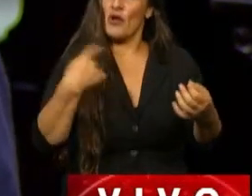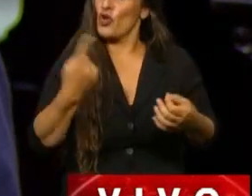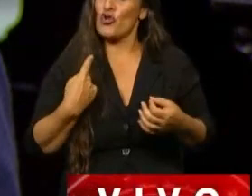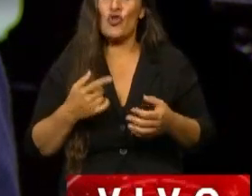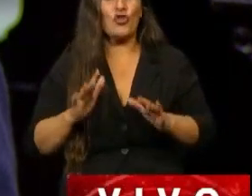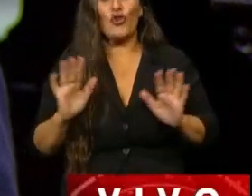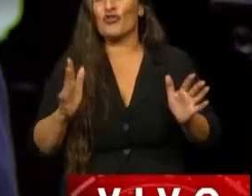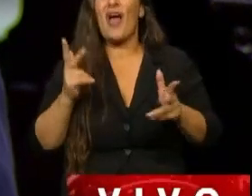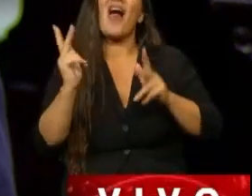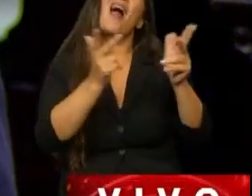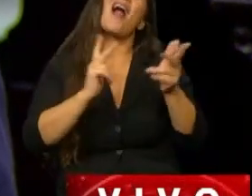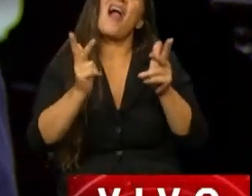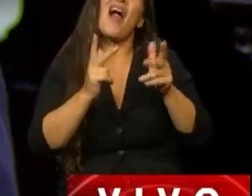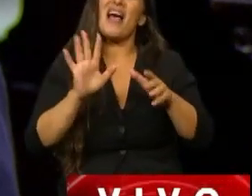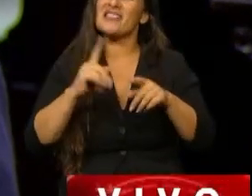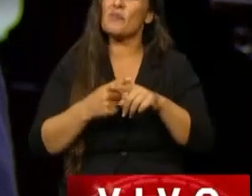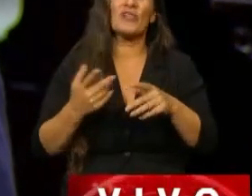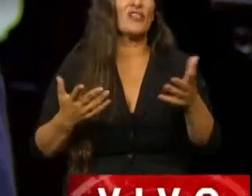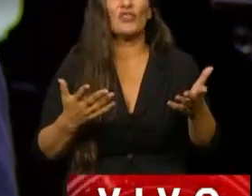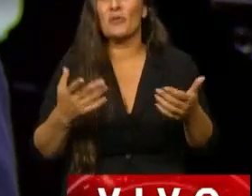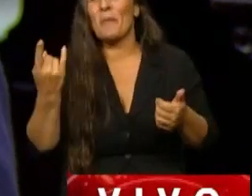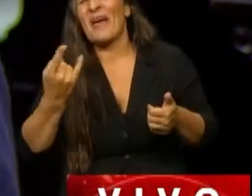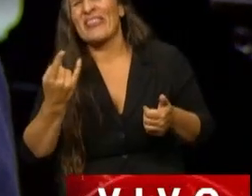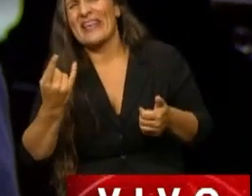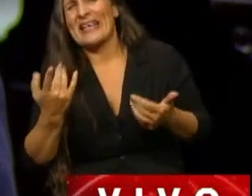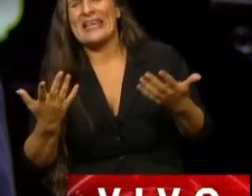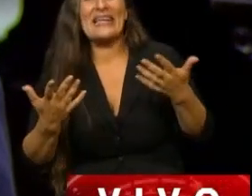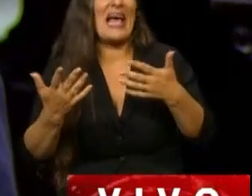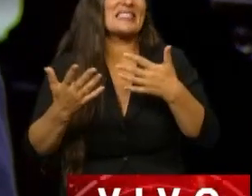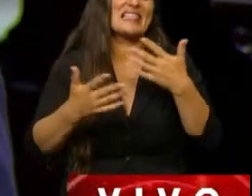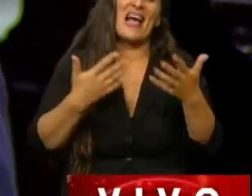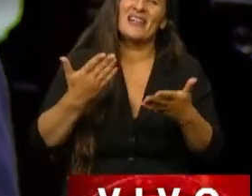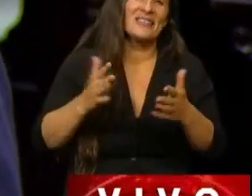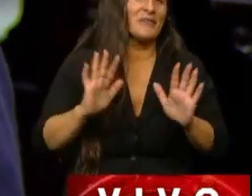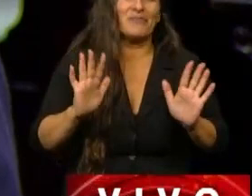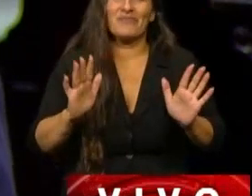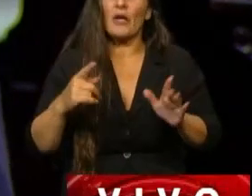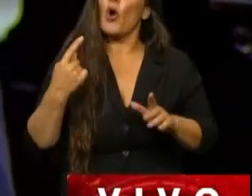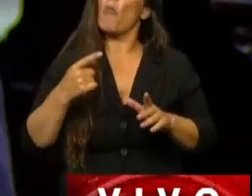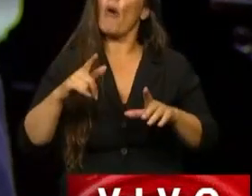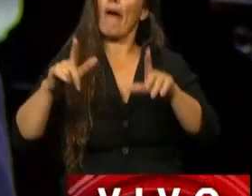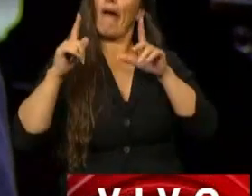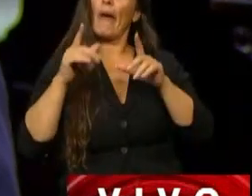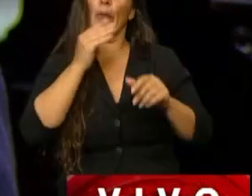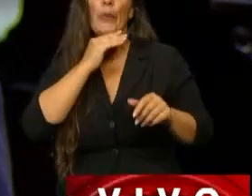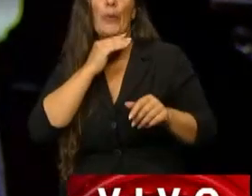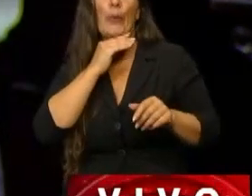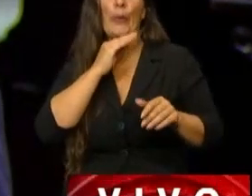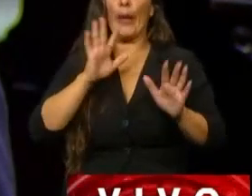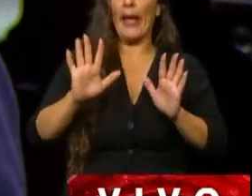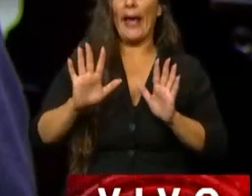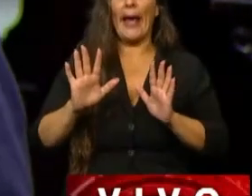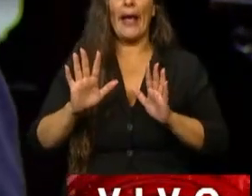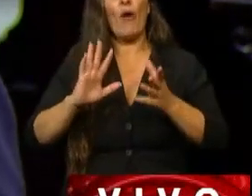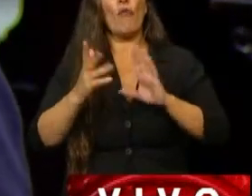Nuestra conversación llena de mentira, esquivar la complejidad, nuestras imposturas, las fantasías de